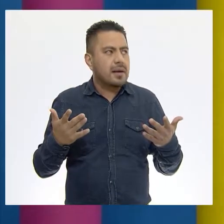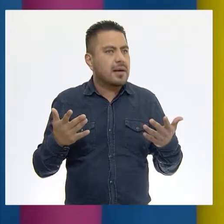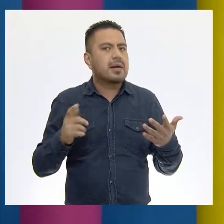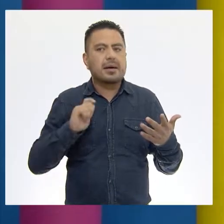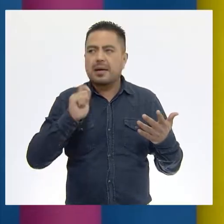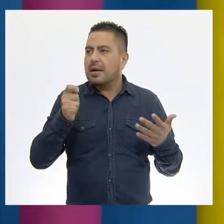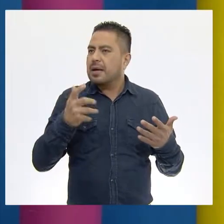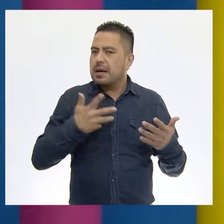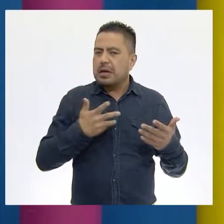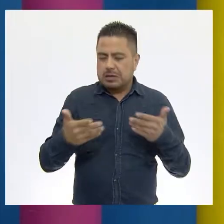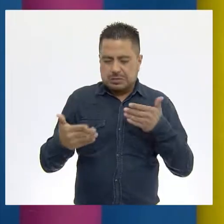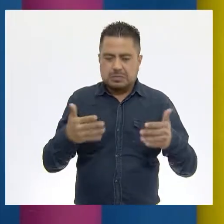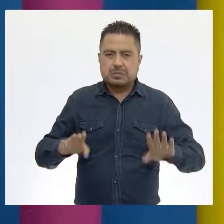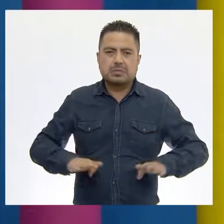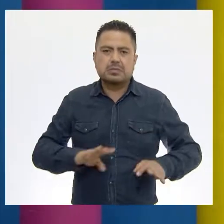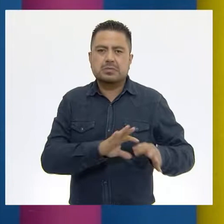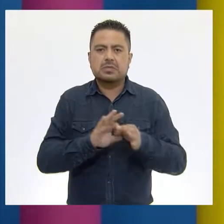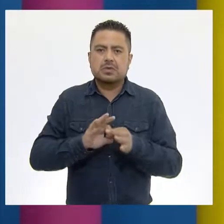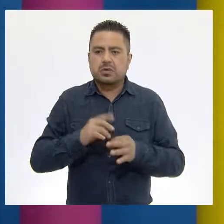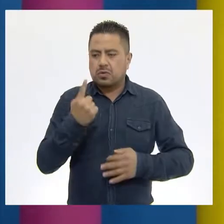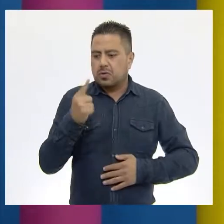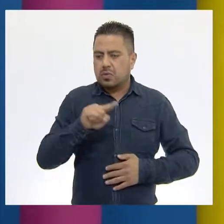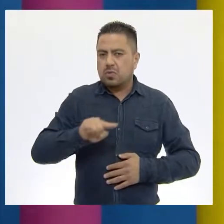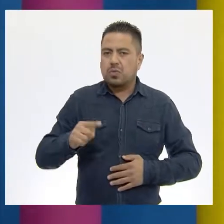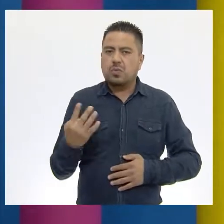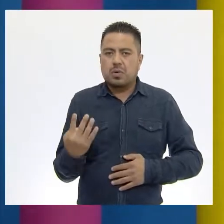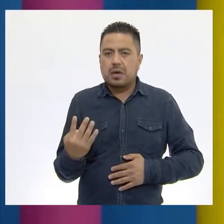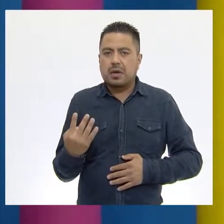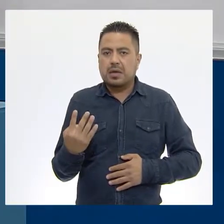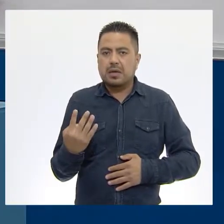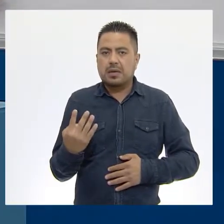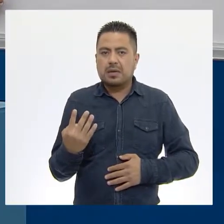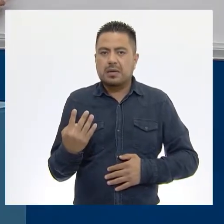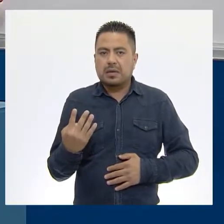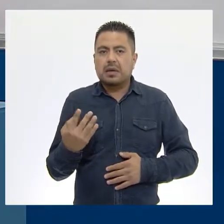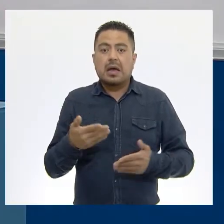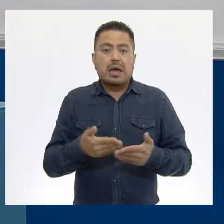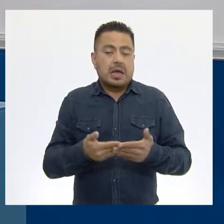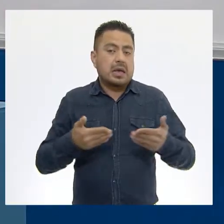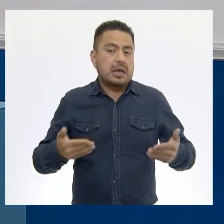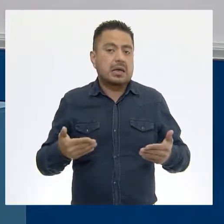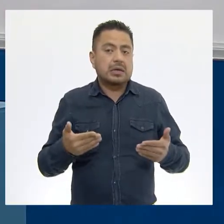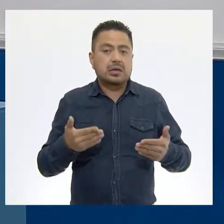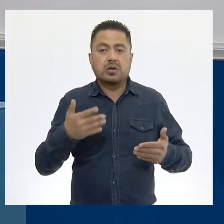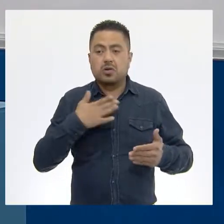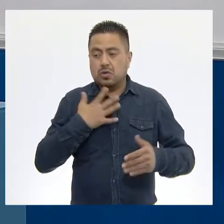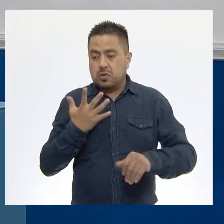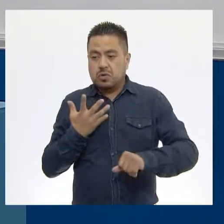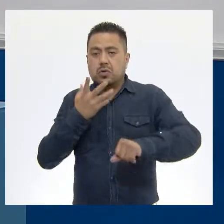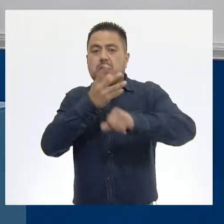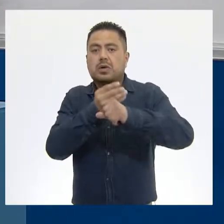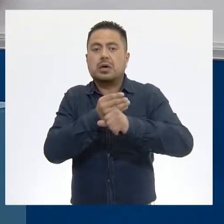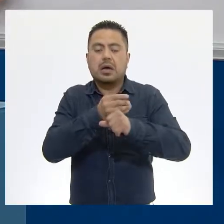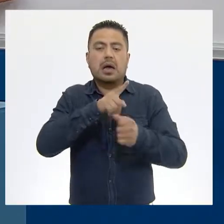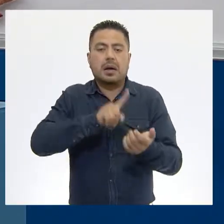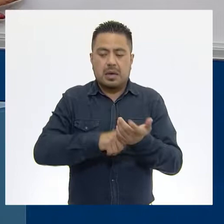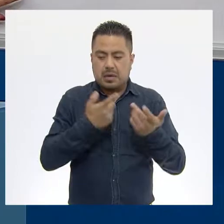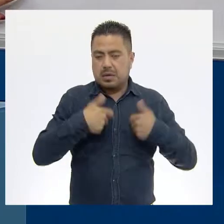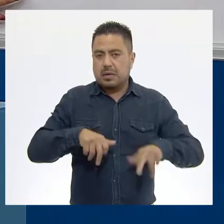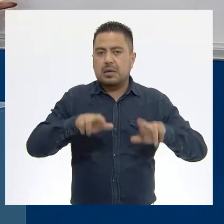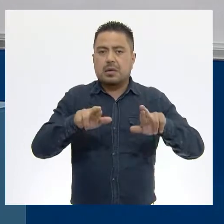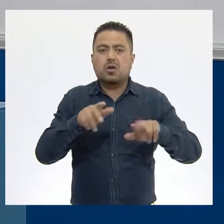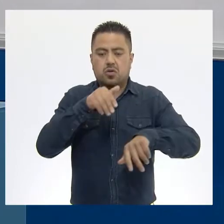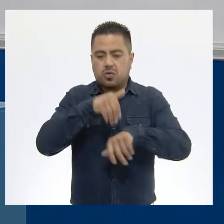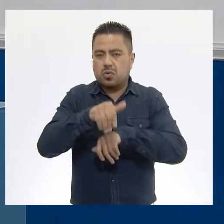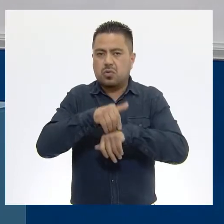Equivalen a 1/4 parte. Muy bien, María. Entonces, si lo pusieran, o si quisiéramos más bien representar